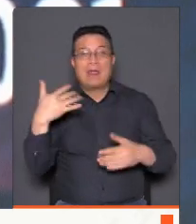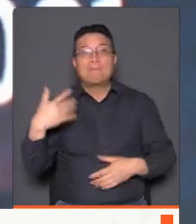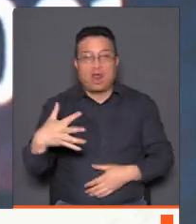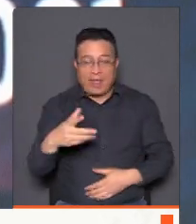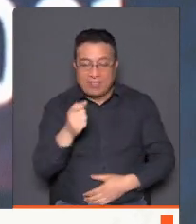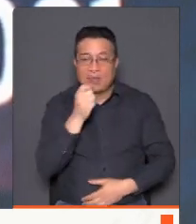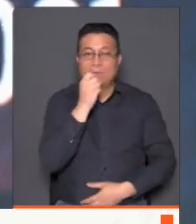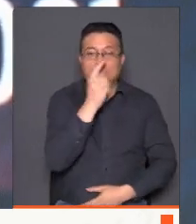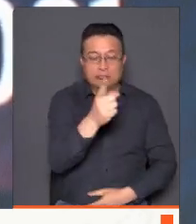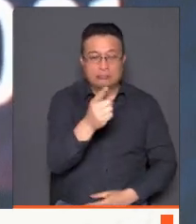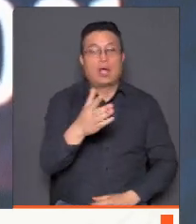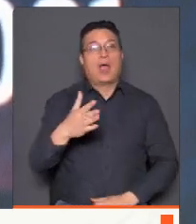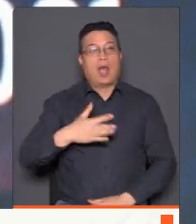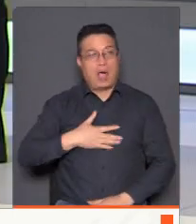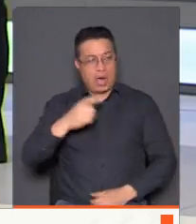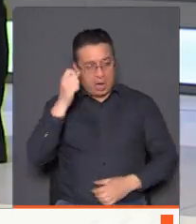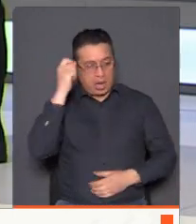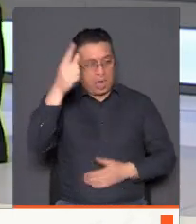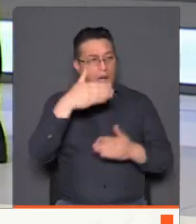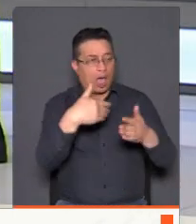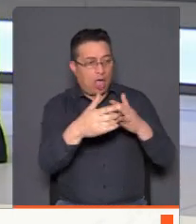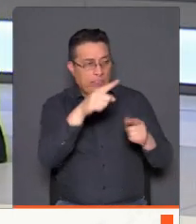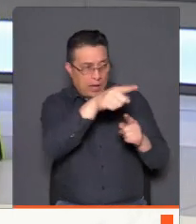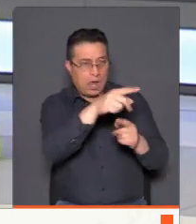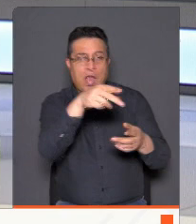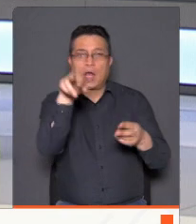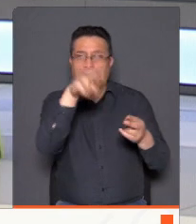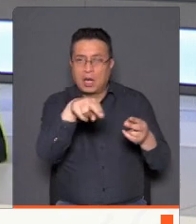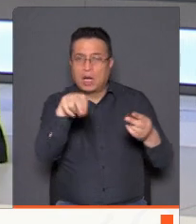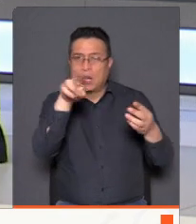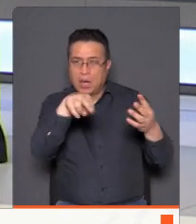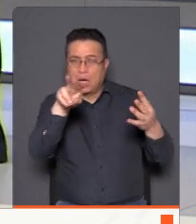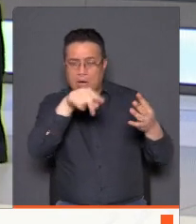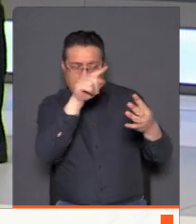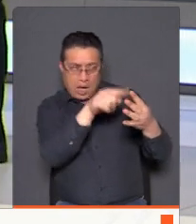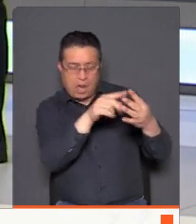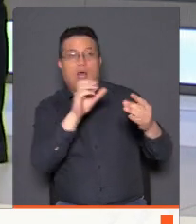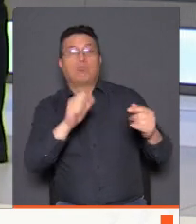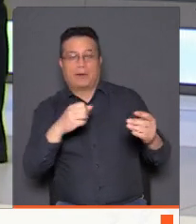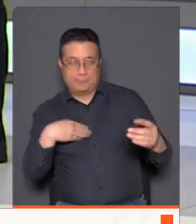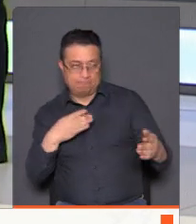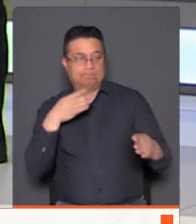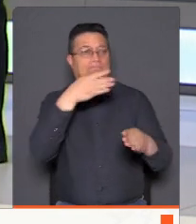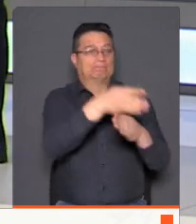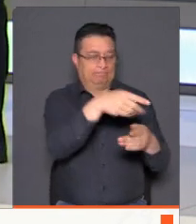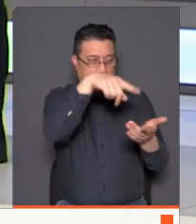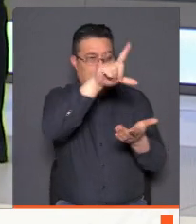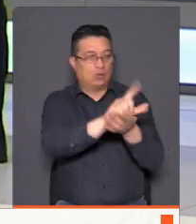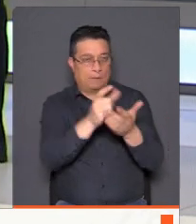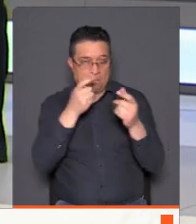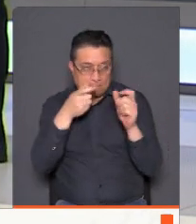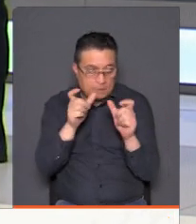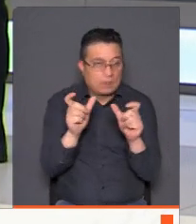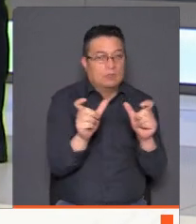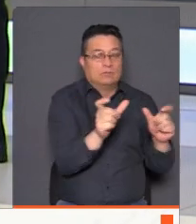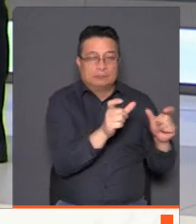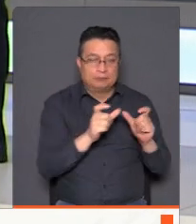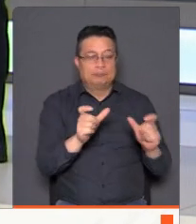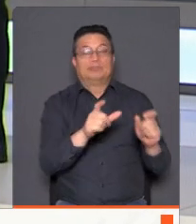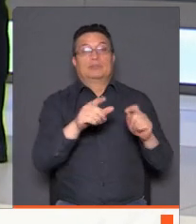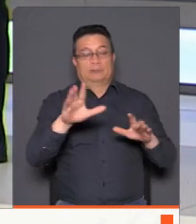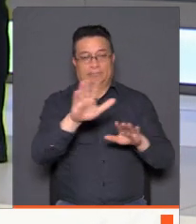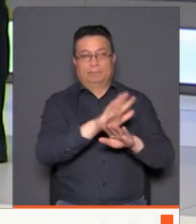¿Para qué? Georreferenciar, saber dónde nos están robando y nosotros poder ir con estos servicios preventivos para